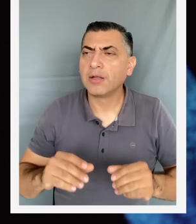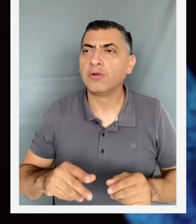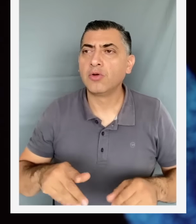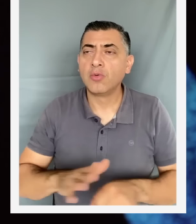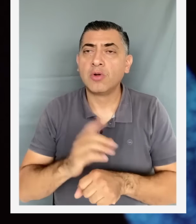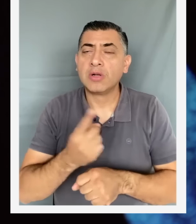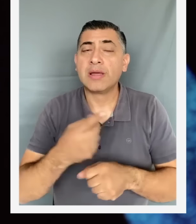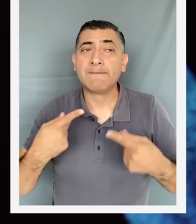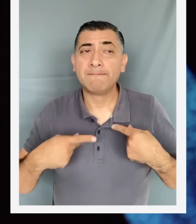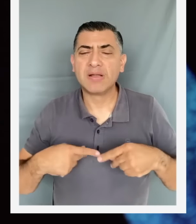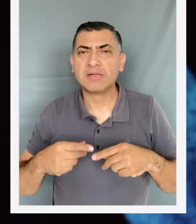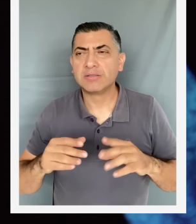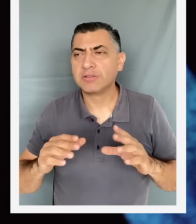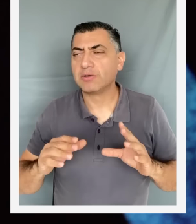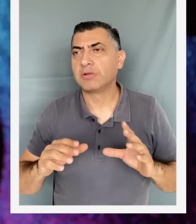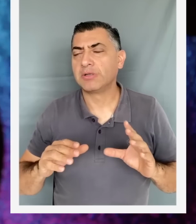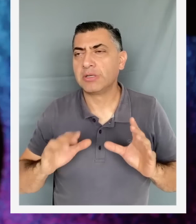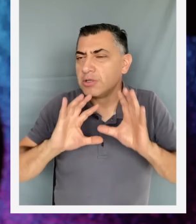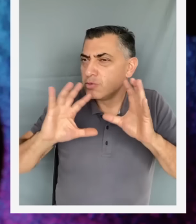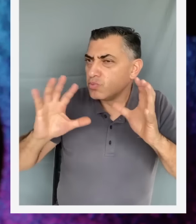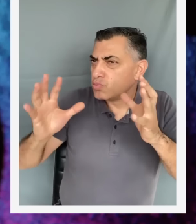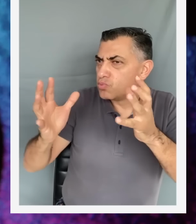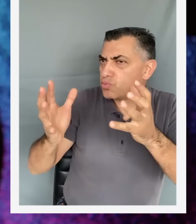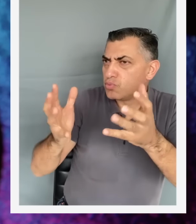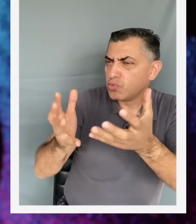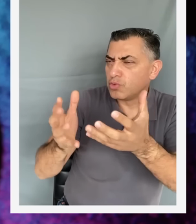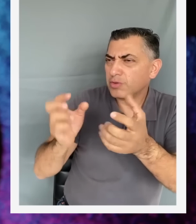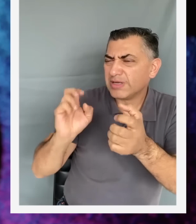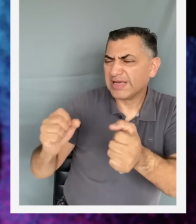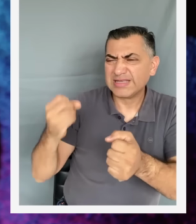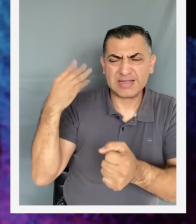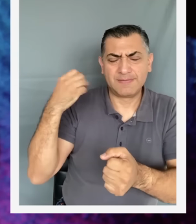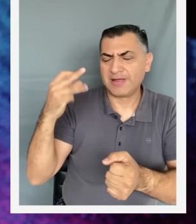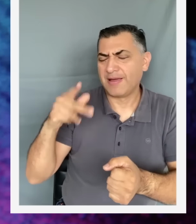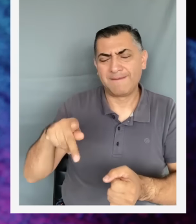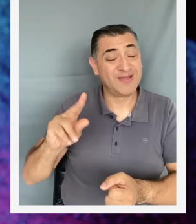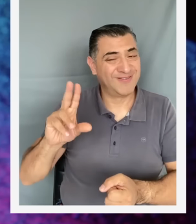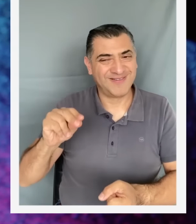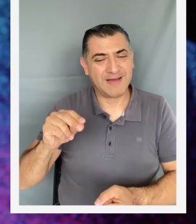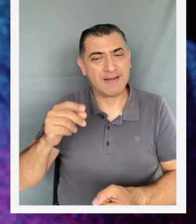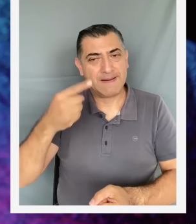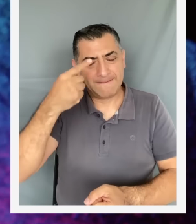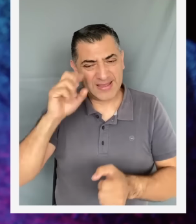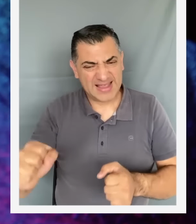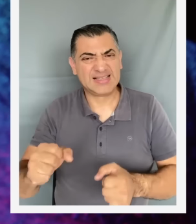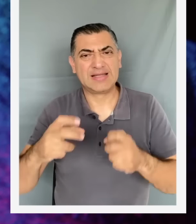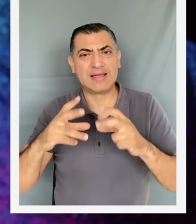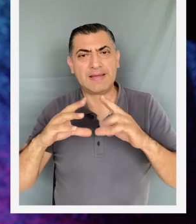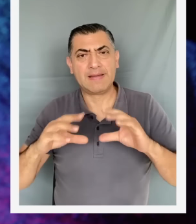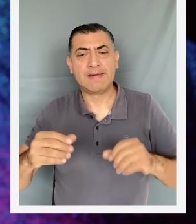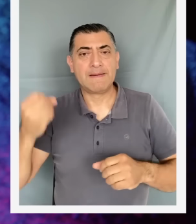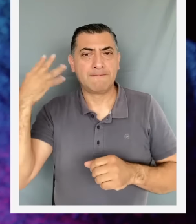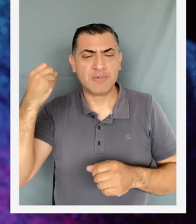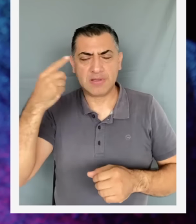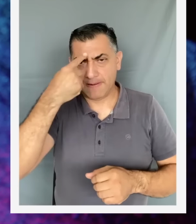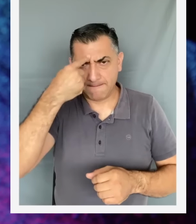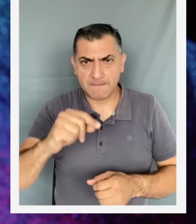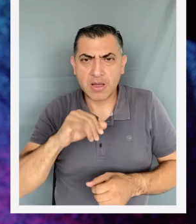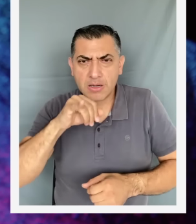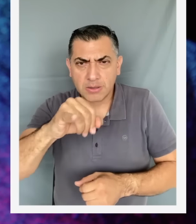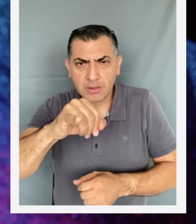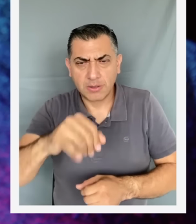Este mensaje es para todas las demás personas en el mundo menos para ti Así que ahora mismo Abre tu corazón porque seguro Dios quiere hablar a